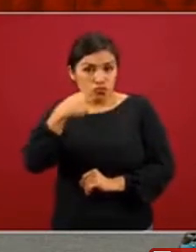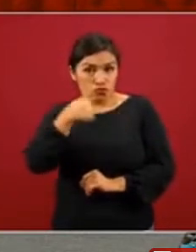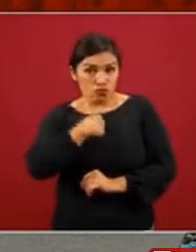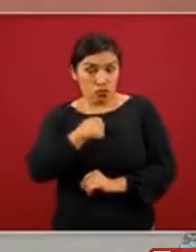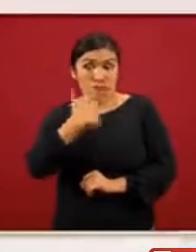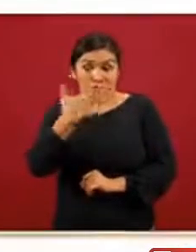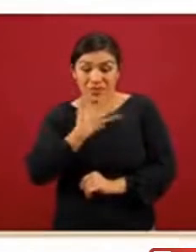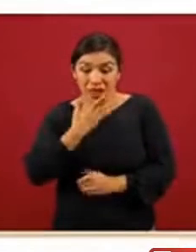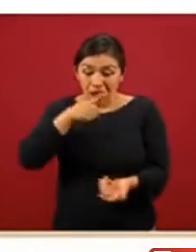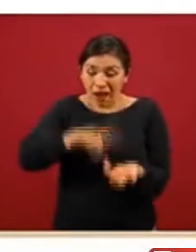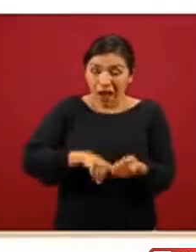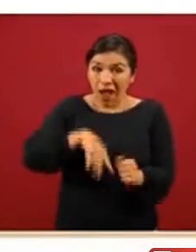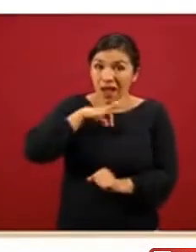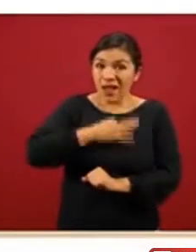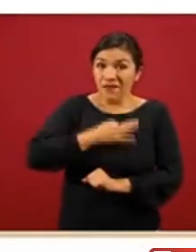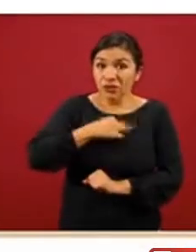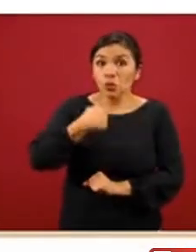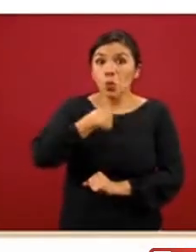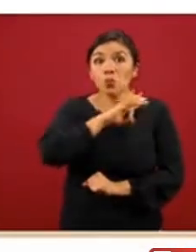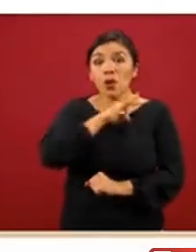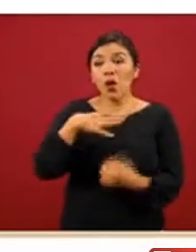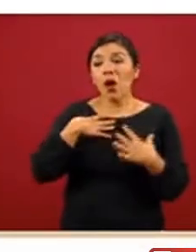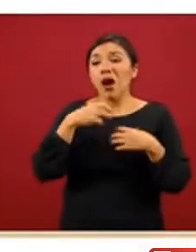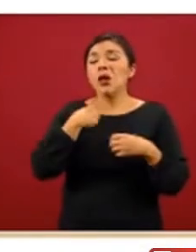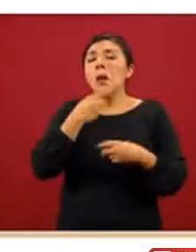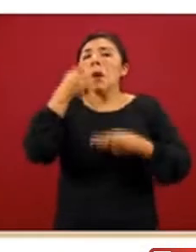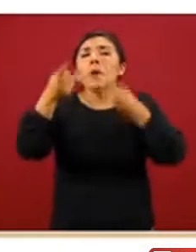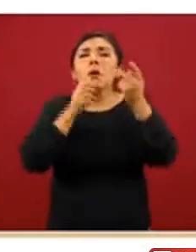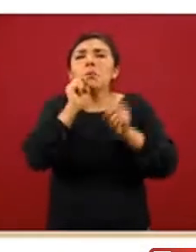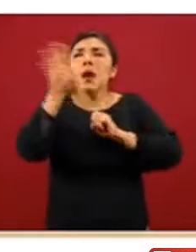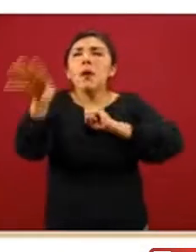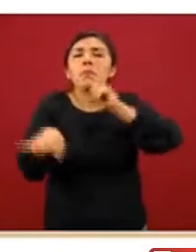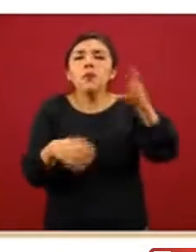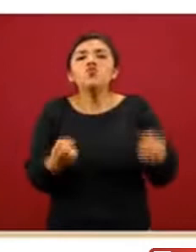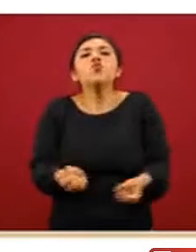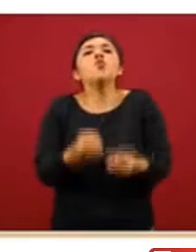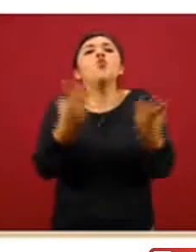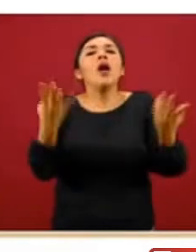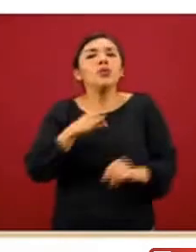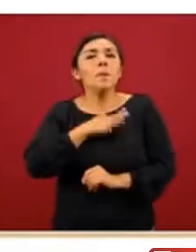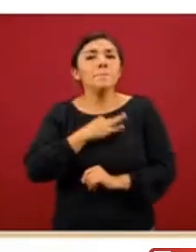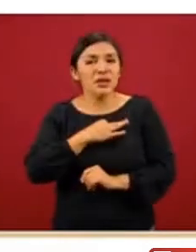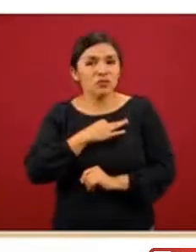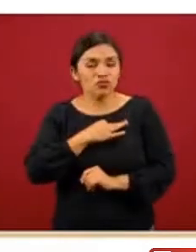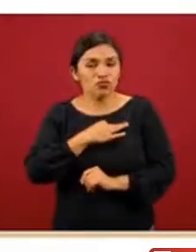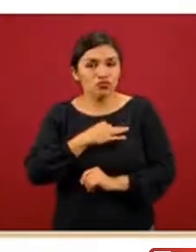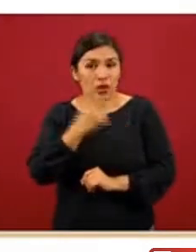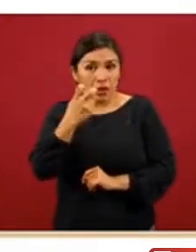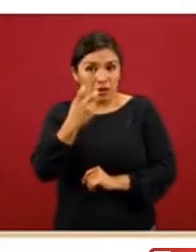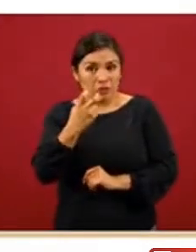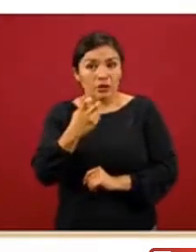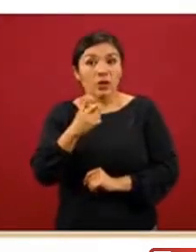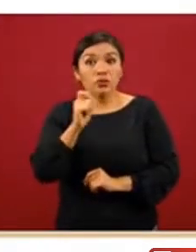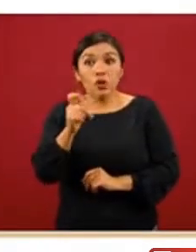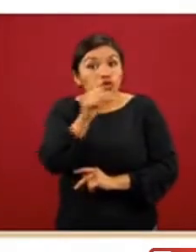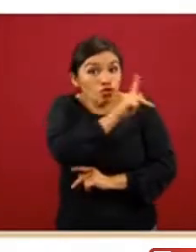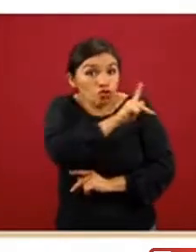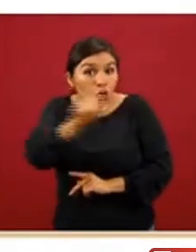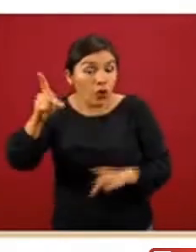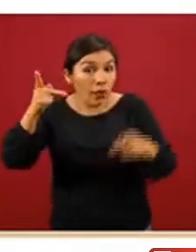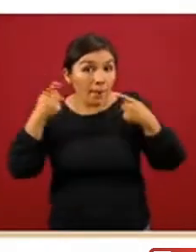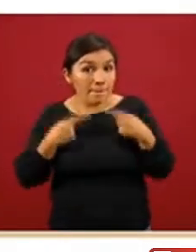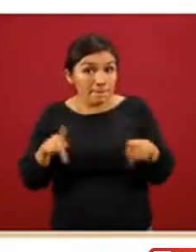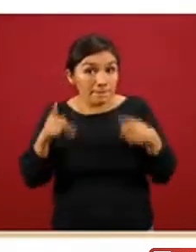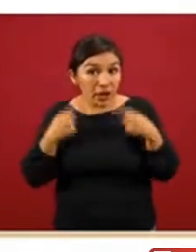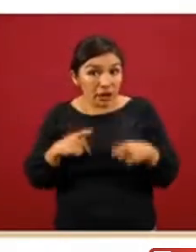la infección, de transmitir. Eso se conoce como la capacidad de excreción viral. No todas las personas, y esto